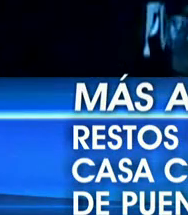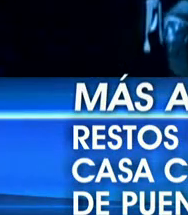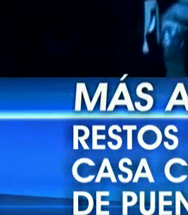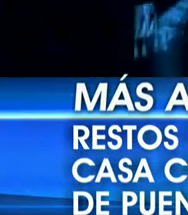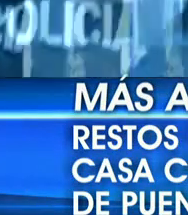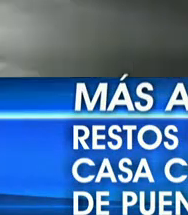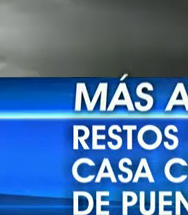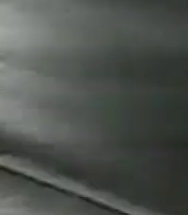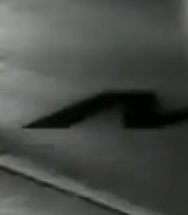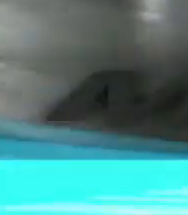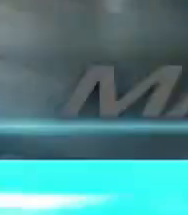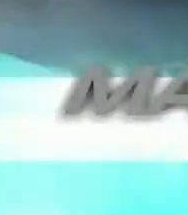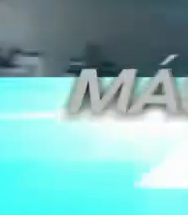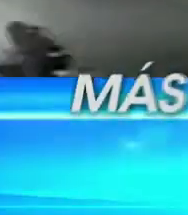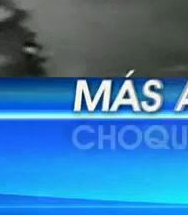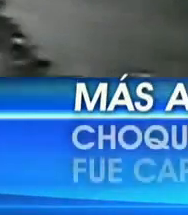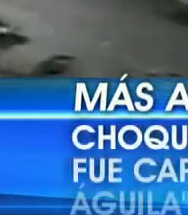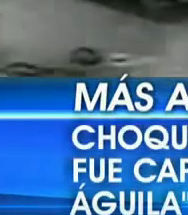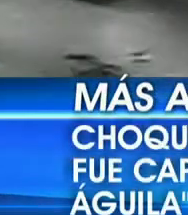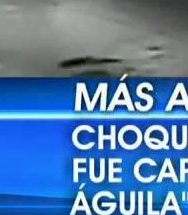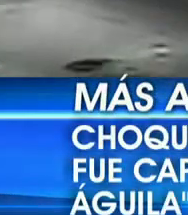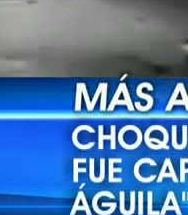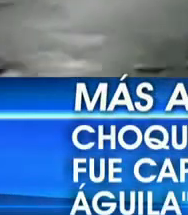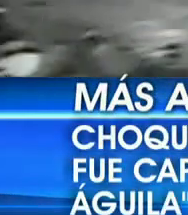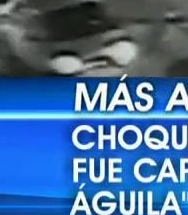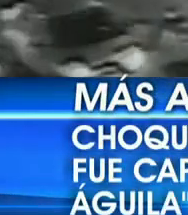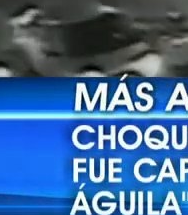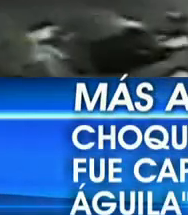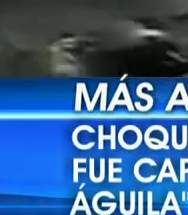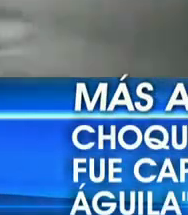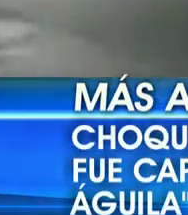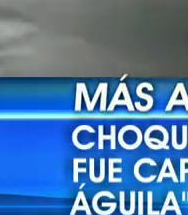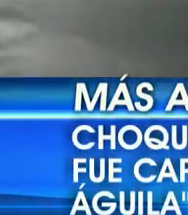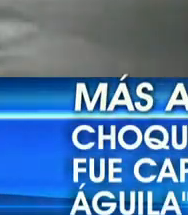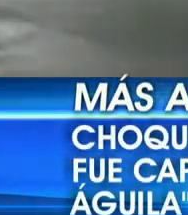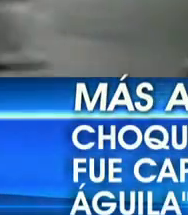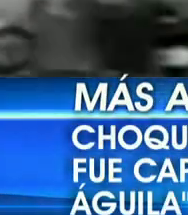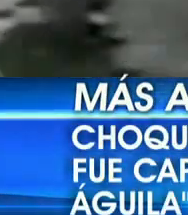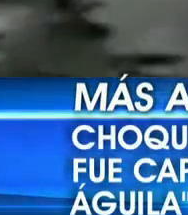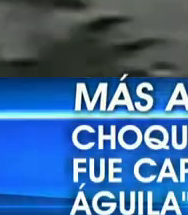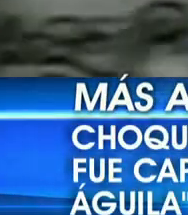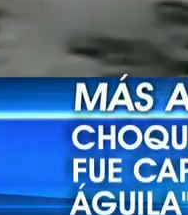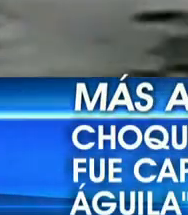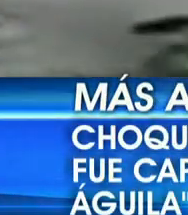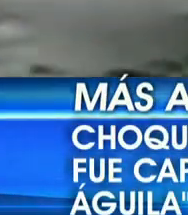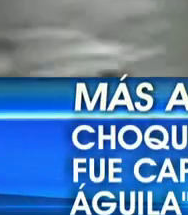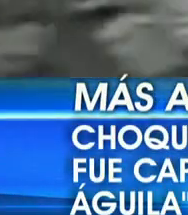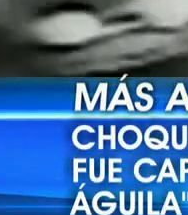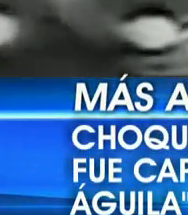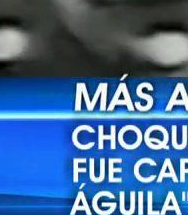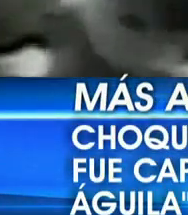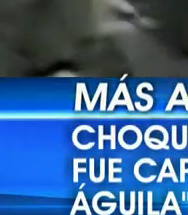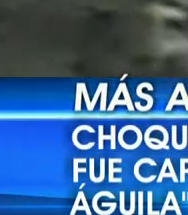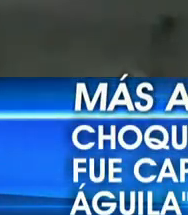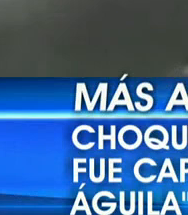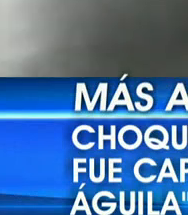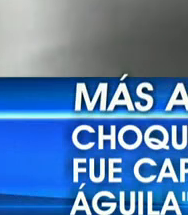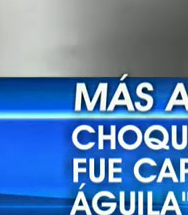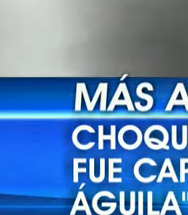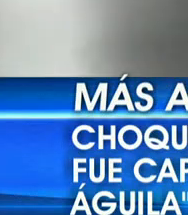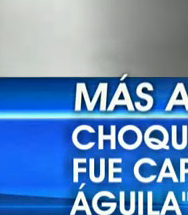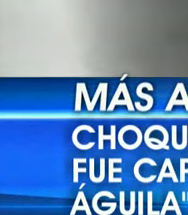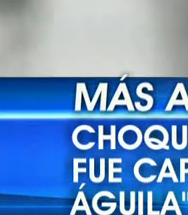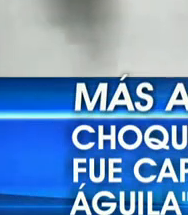Quito. Y además, un aparatoso choque frontal entre dos motocicletas terminó con uno